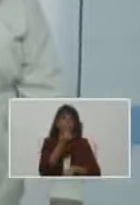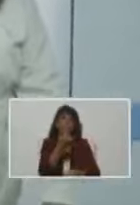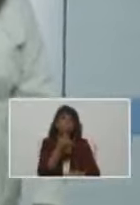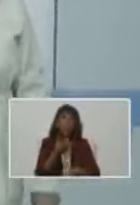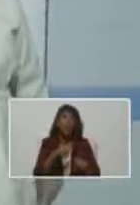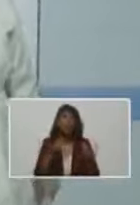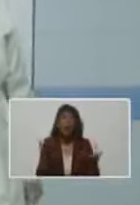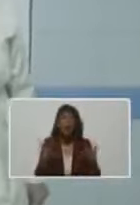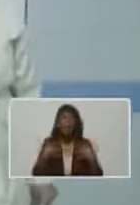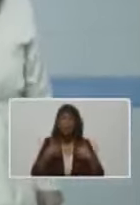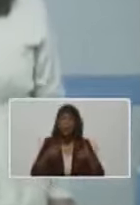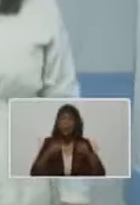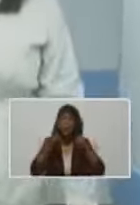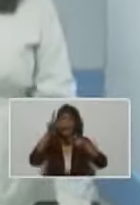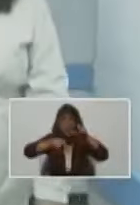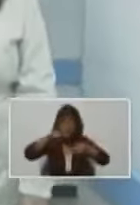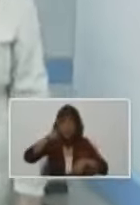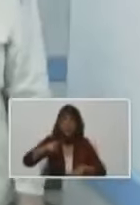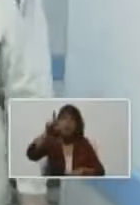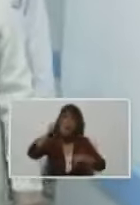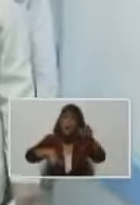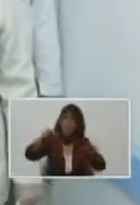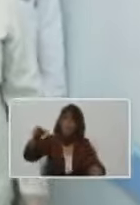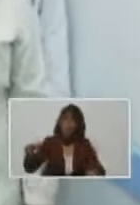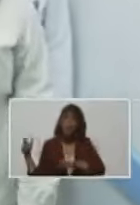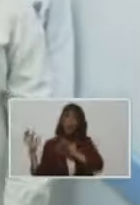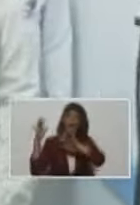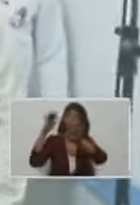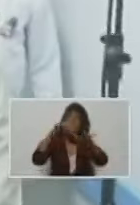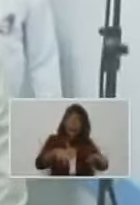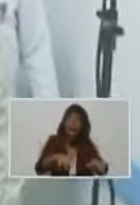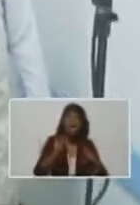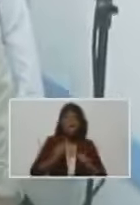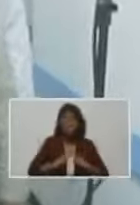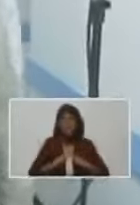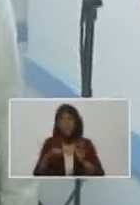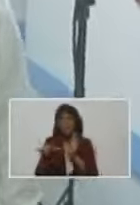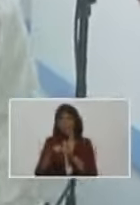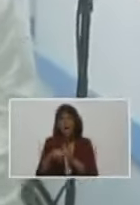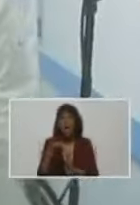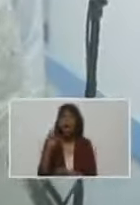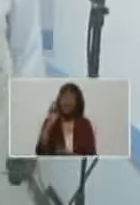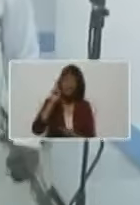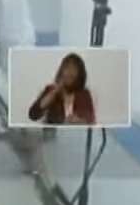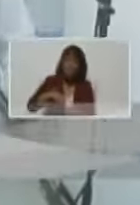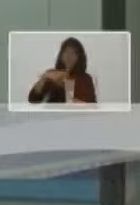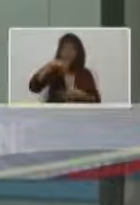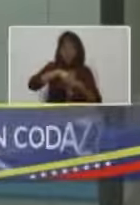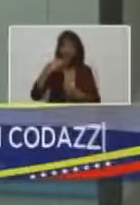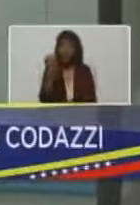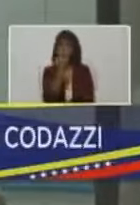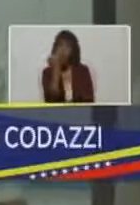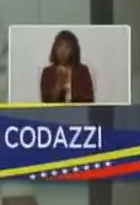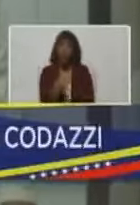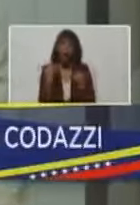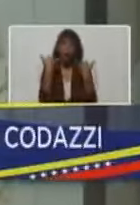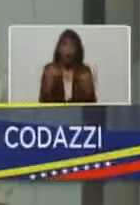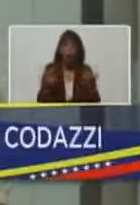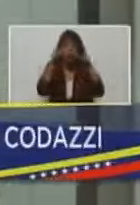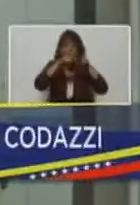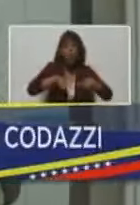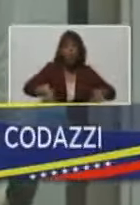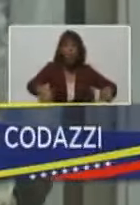darle la salud integral como se merece todo nuestro pueblo. Aquí entramos a la sala